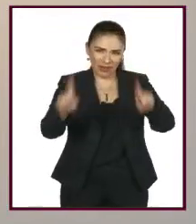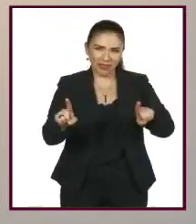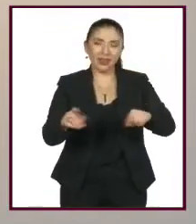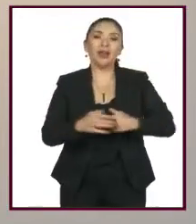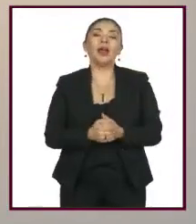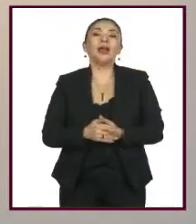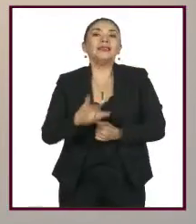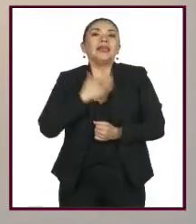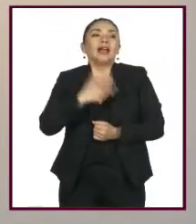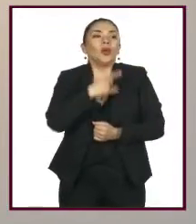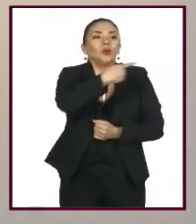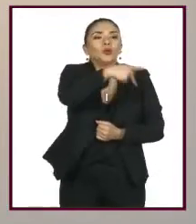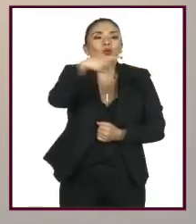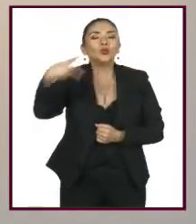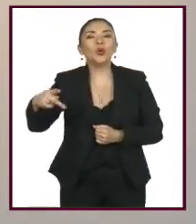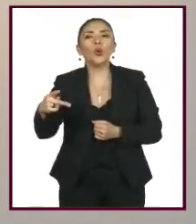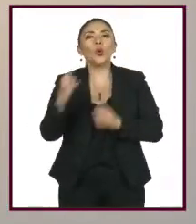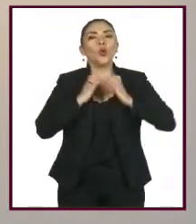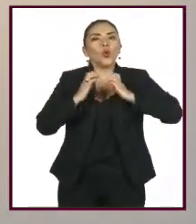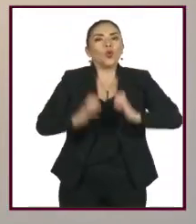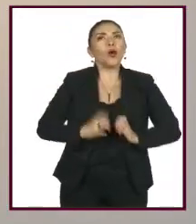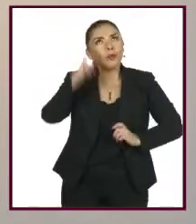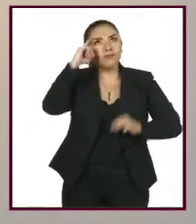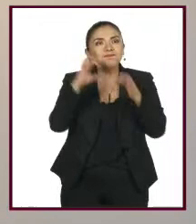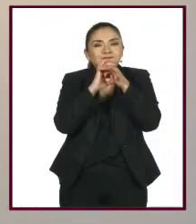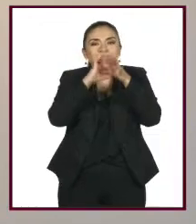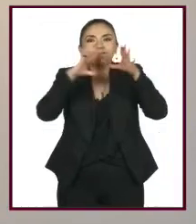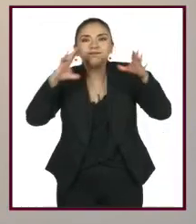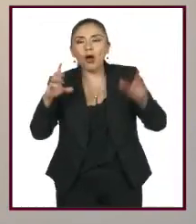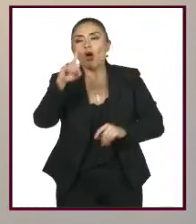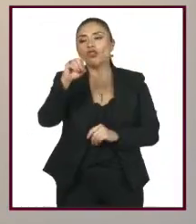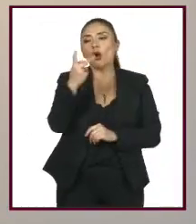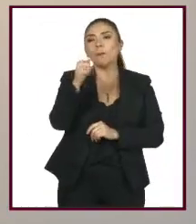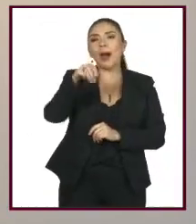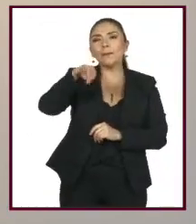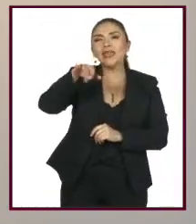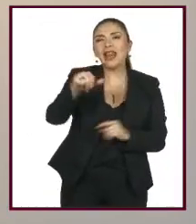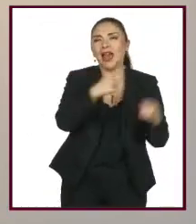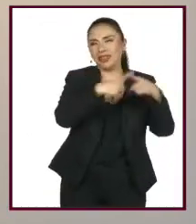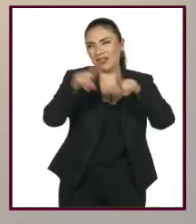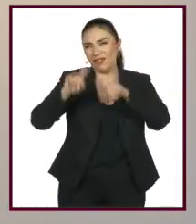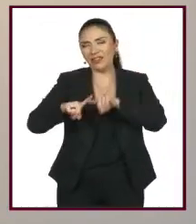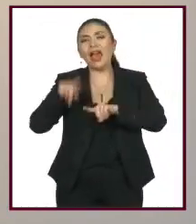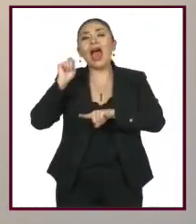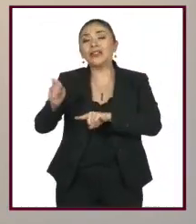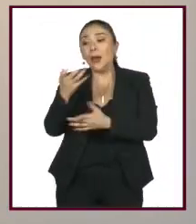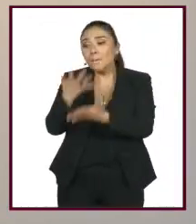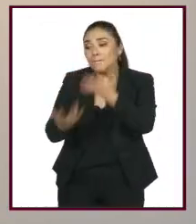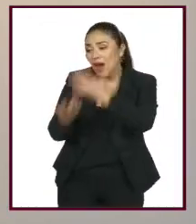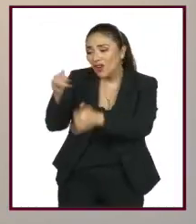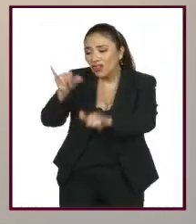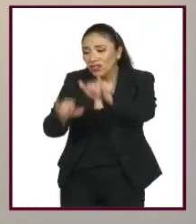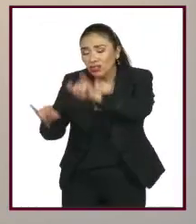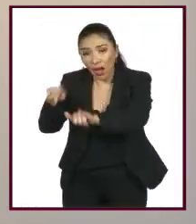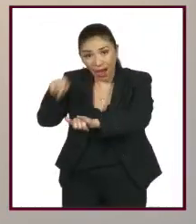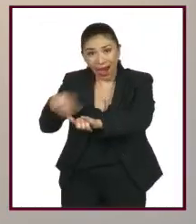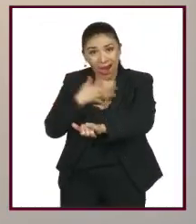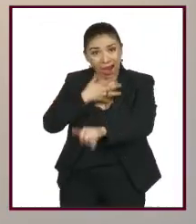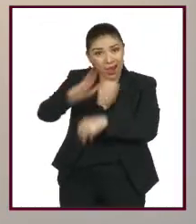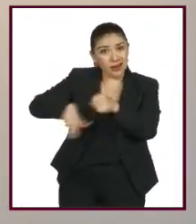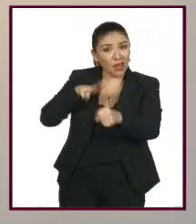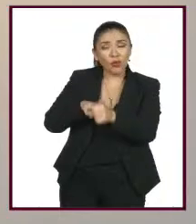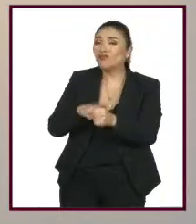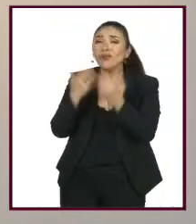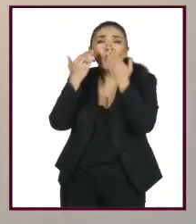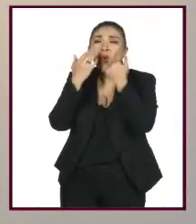Los receptores, la liberación de dopamina también, ¿no? Y como es una sustancia sintética que no tiene ningún tipo de control y